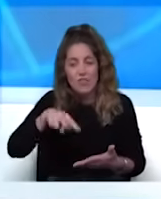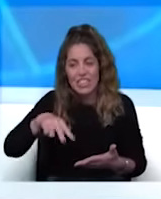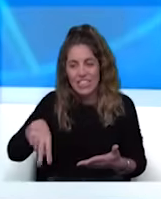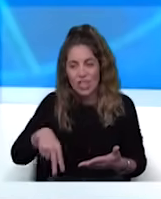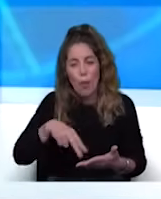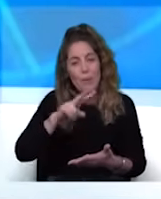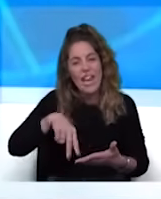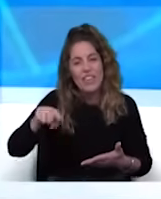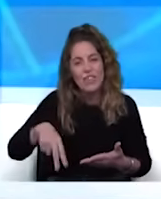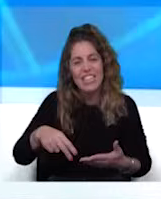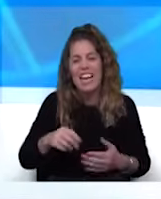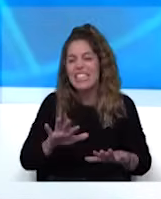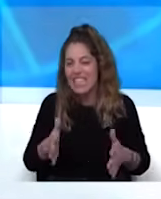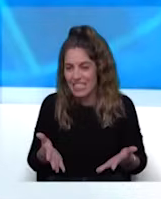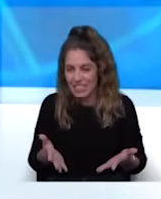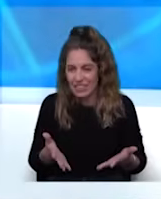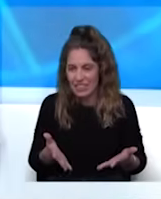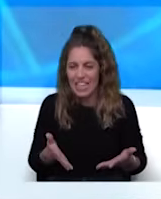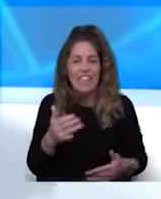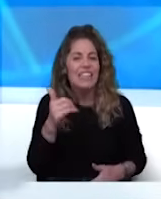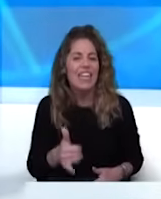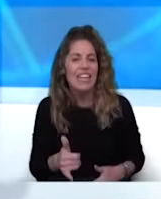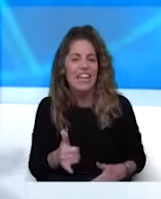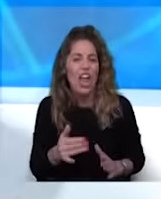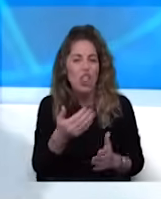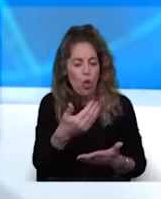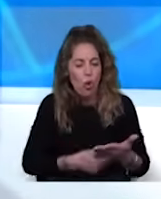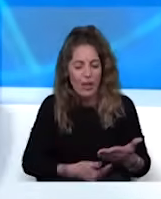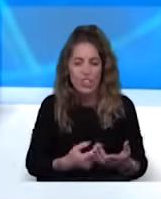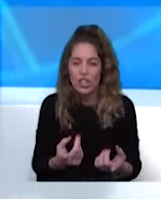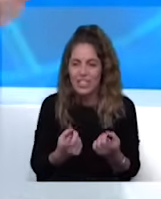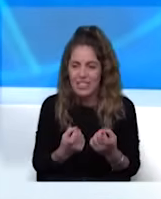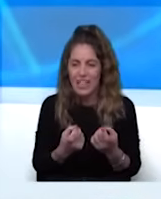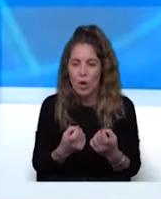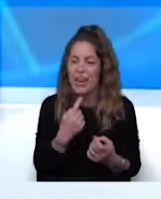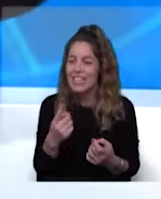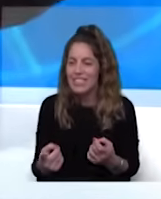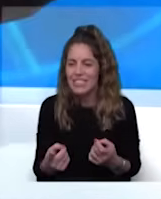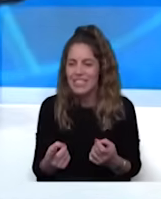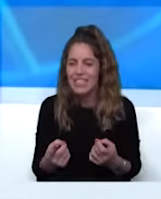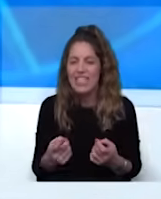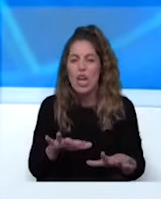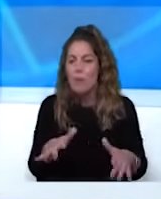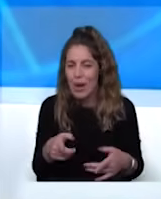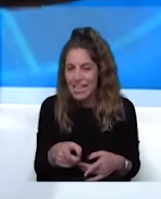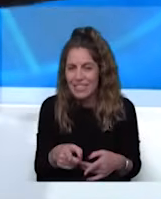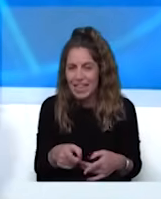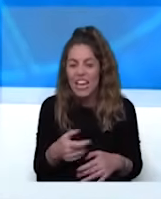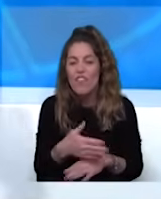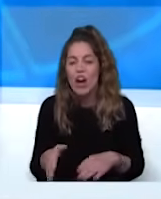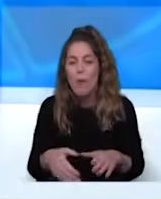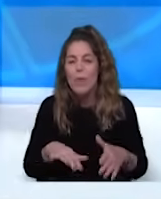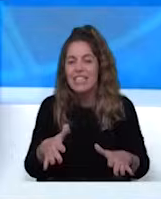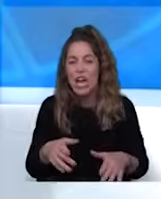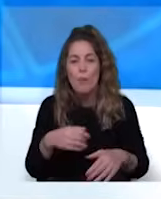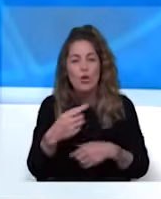planificar quiere decir tener los documentos necesarios como para decir Bueno qué es lo que pasa qué es lo que va a pasar en los